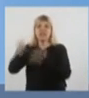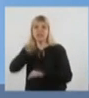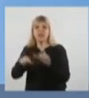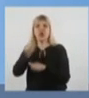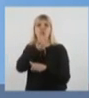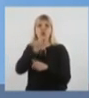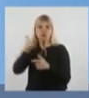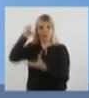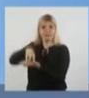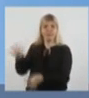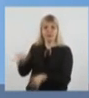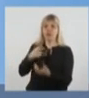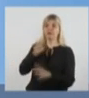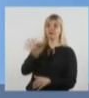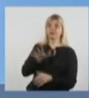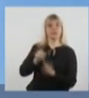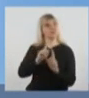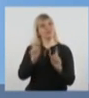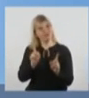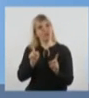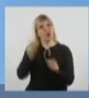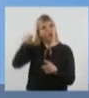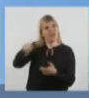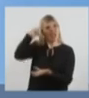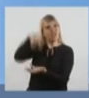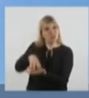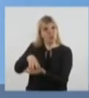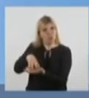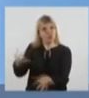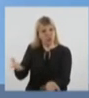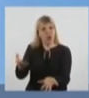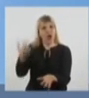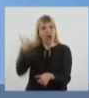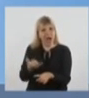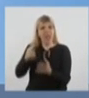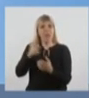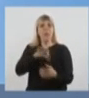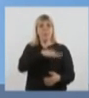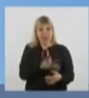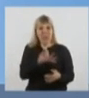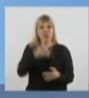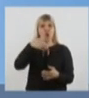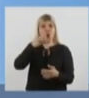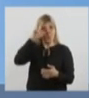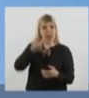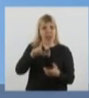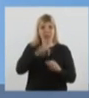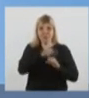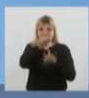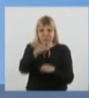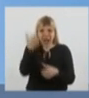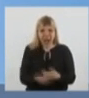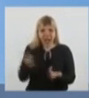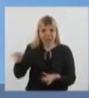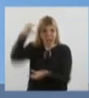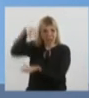en donde la vacuna se desarrolló es un instituto que tiene varios premios Nobel entre su planta